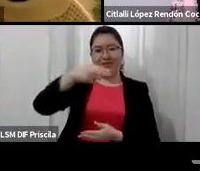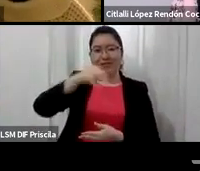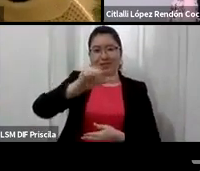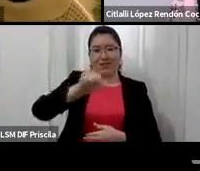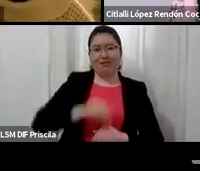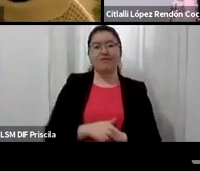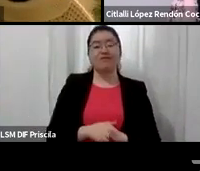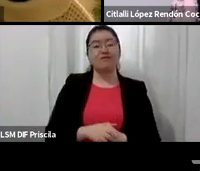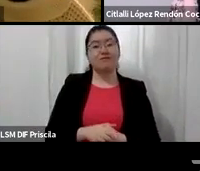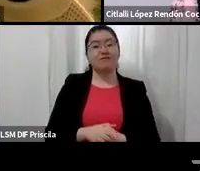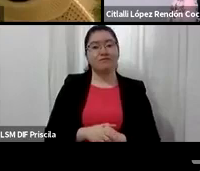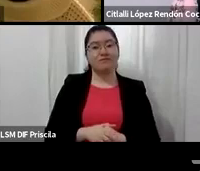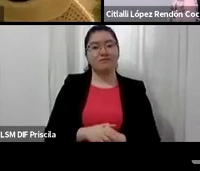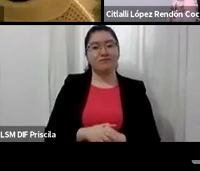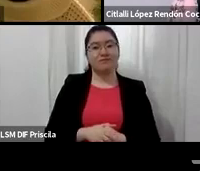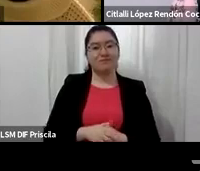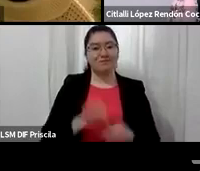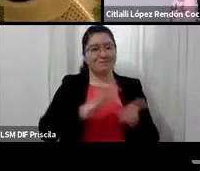Ahora voy a Gracias presentar, a ti.